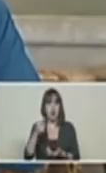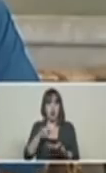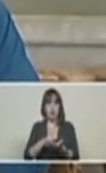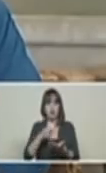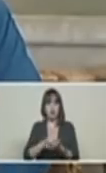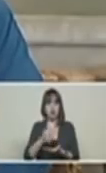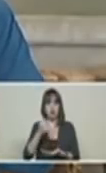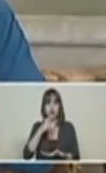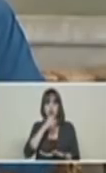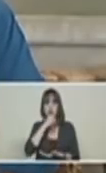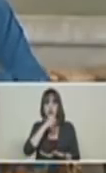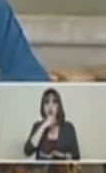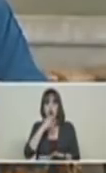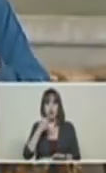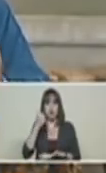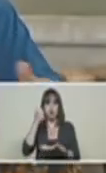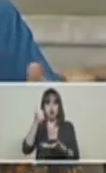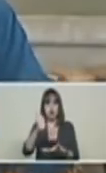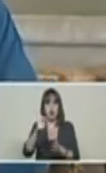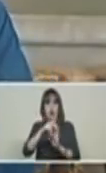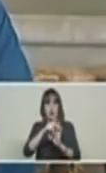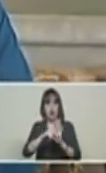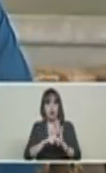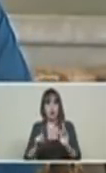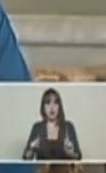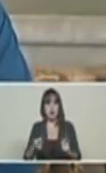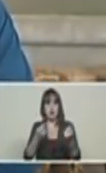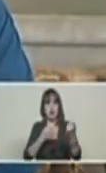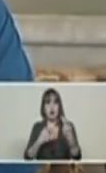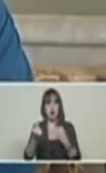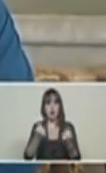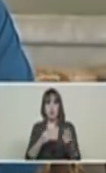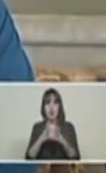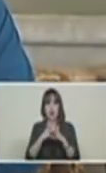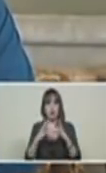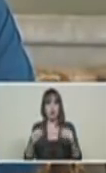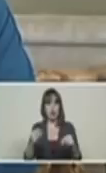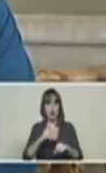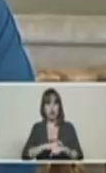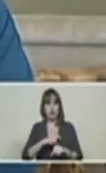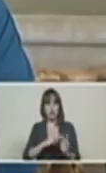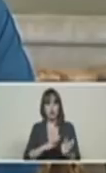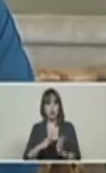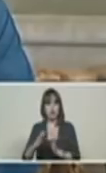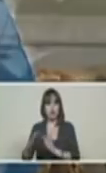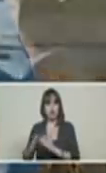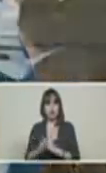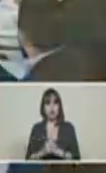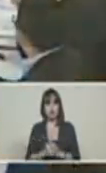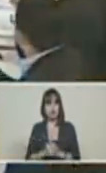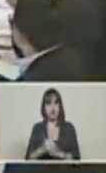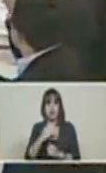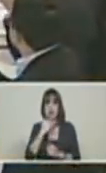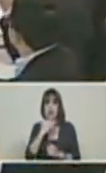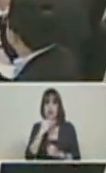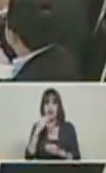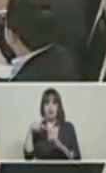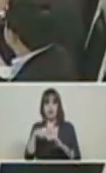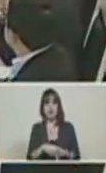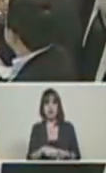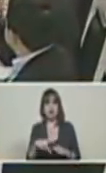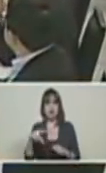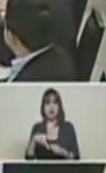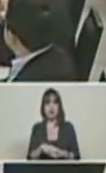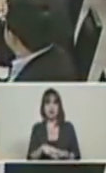y las pensionadas al programa de recuperación económica en todas sus partes, que ha tratado de ser perturbado por